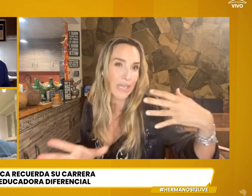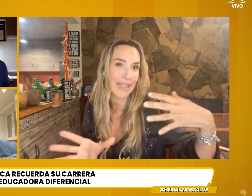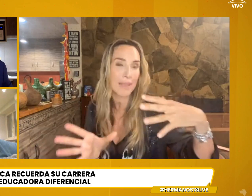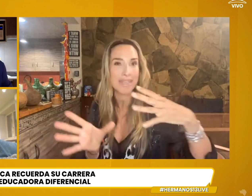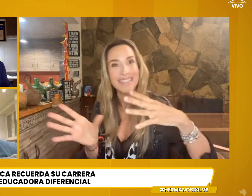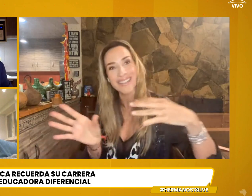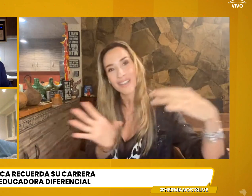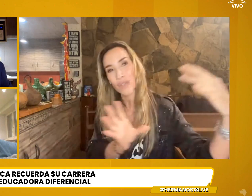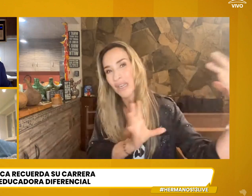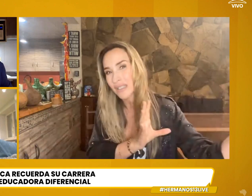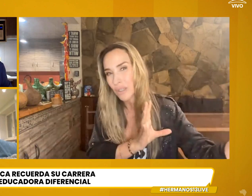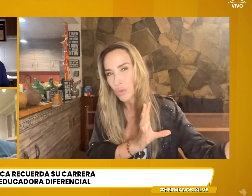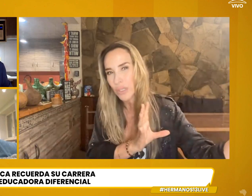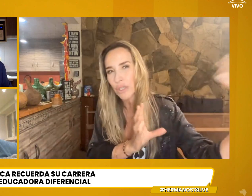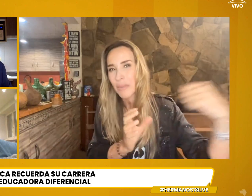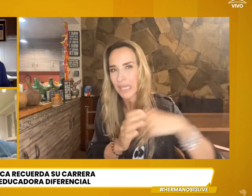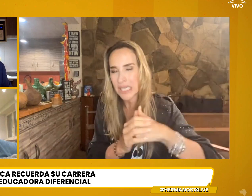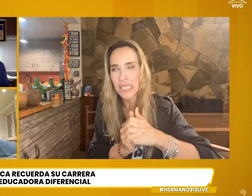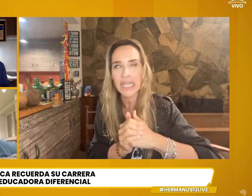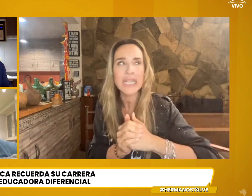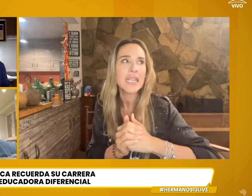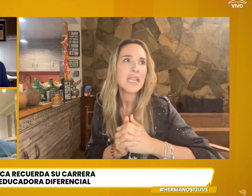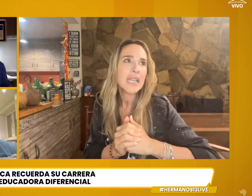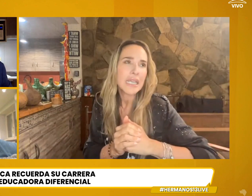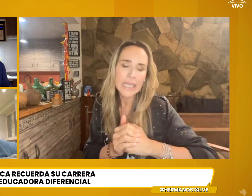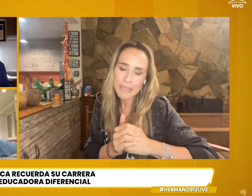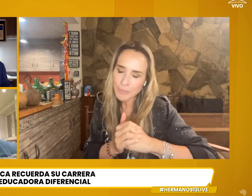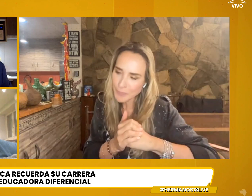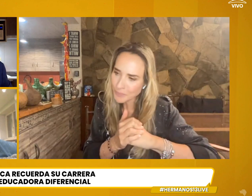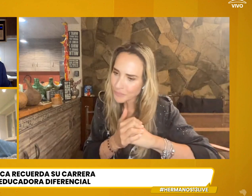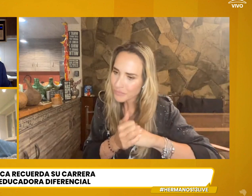eso la actuación la empecé a desarrollar en Estados Unidos más que en Chile.